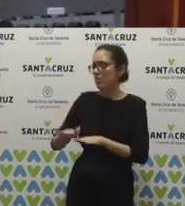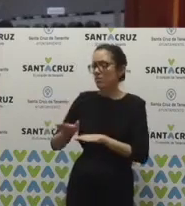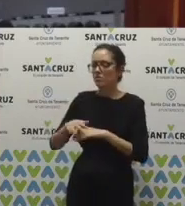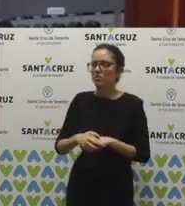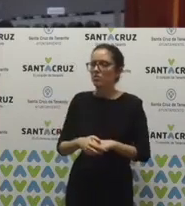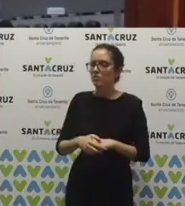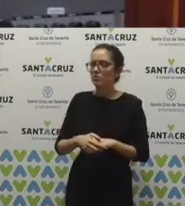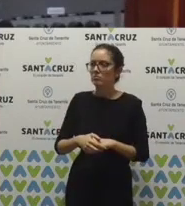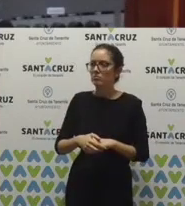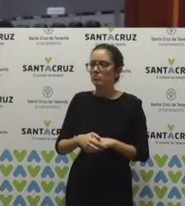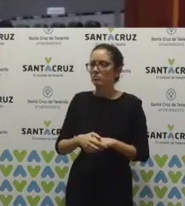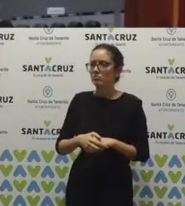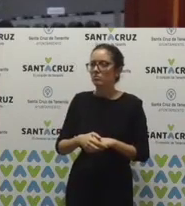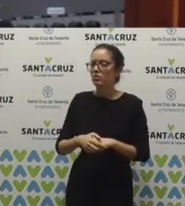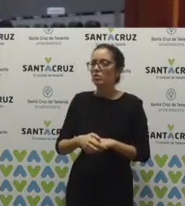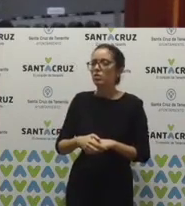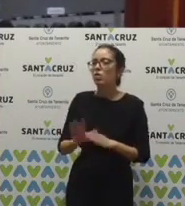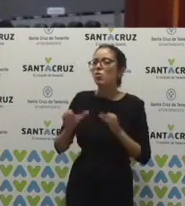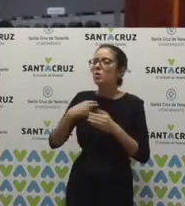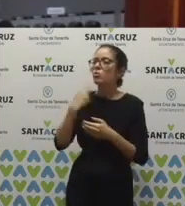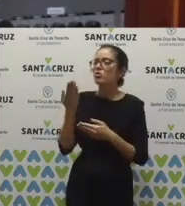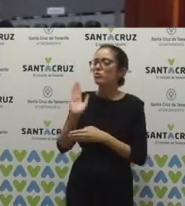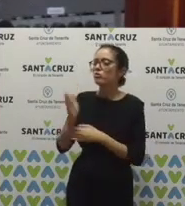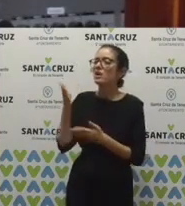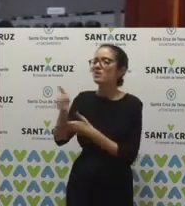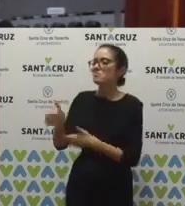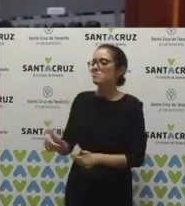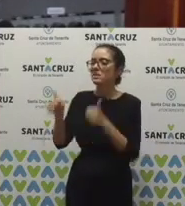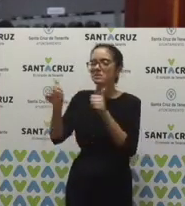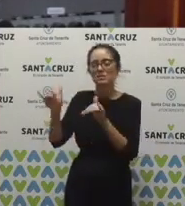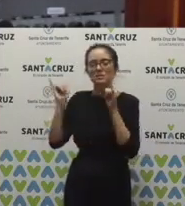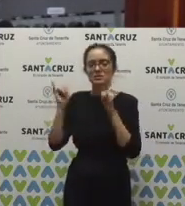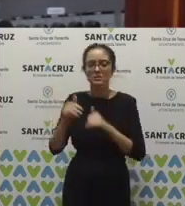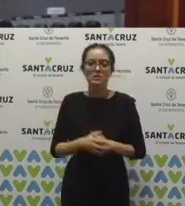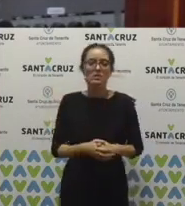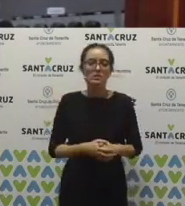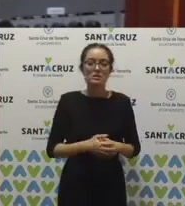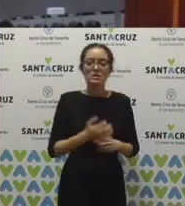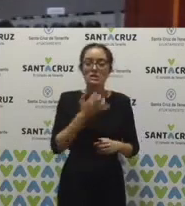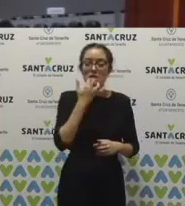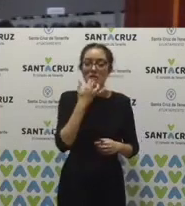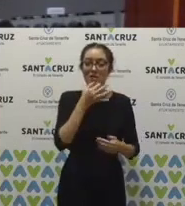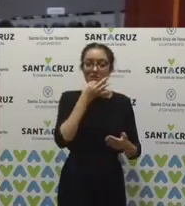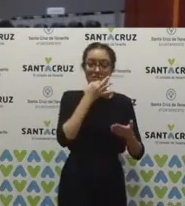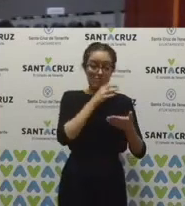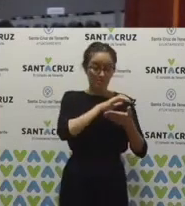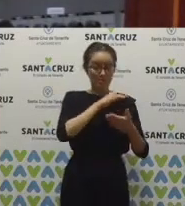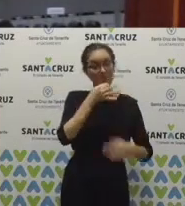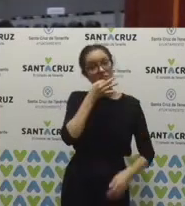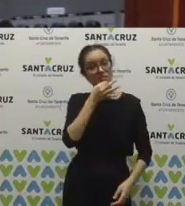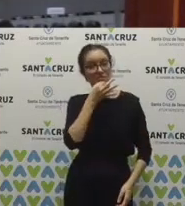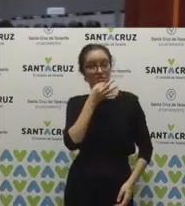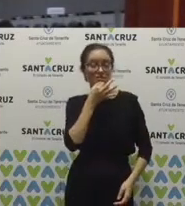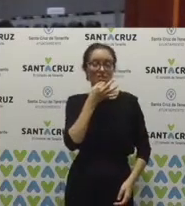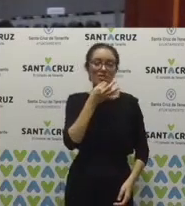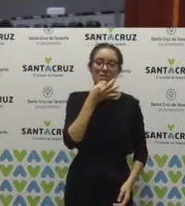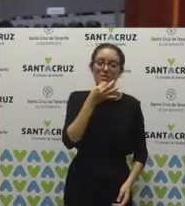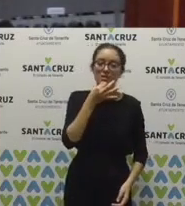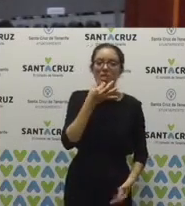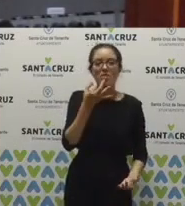que no iban a acudir más a ninguna de ellas por tanto cuando construyamos el relato vamos a atenernos a la